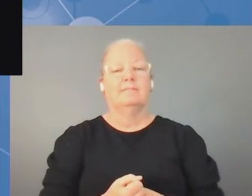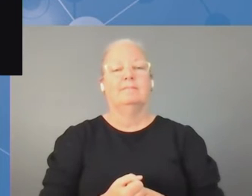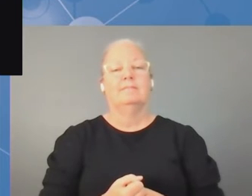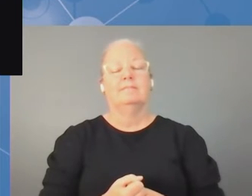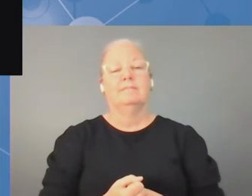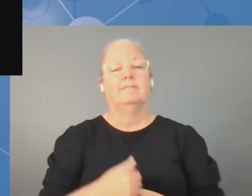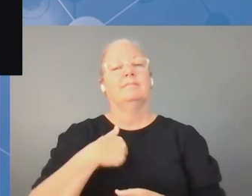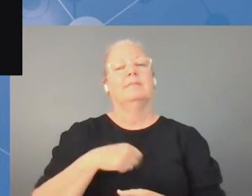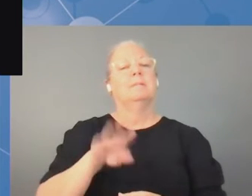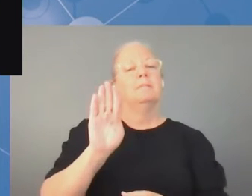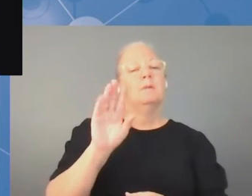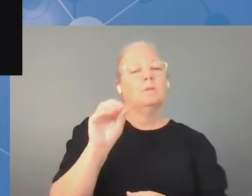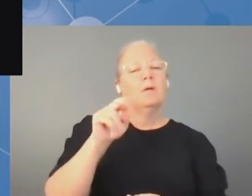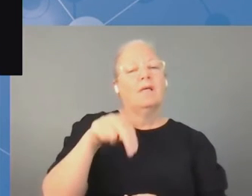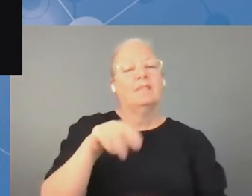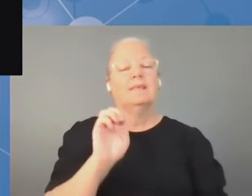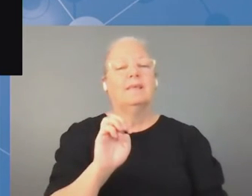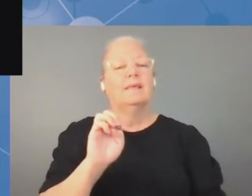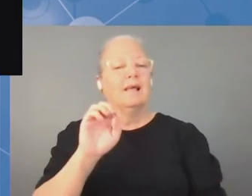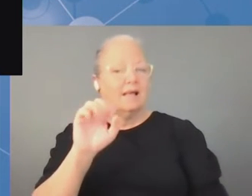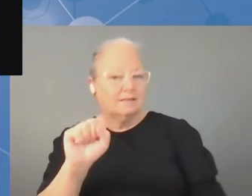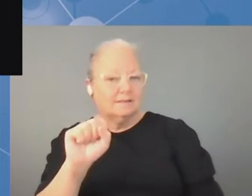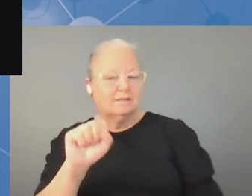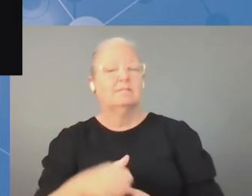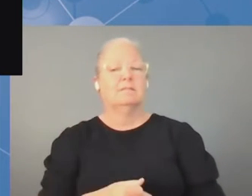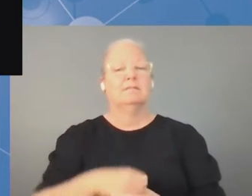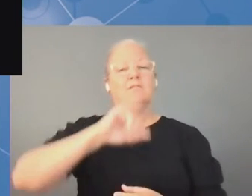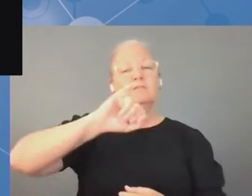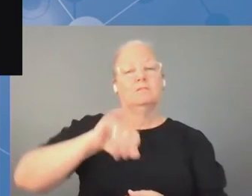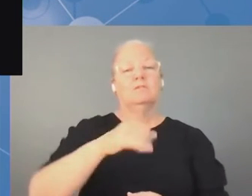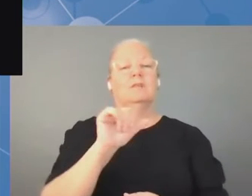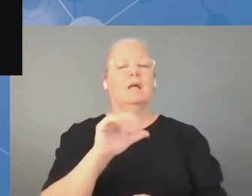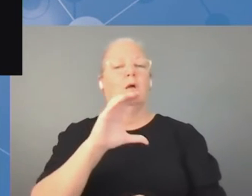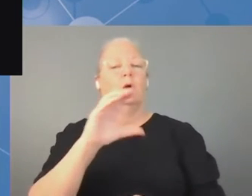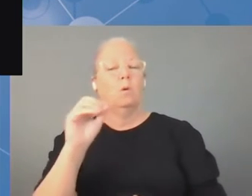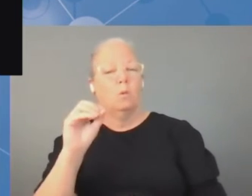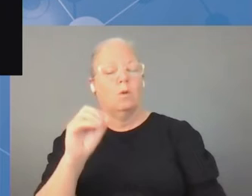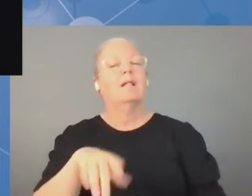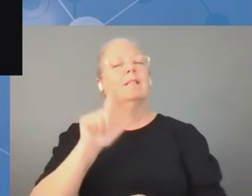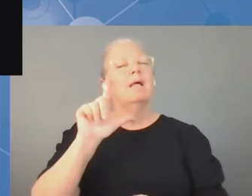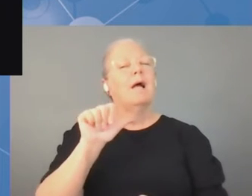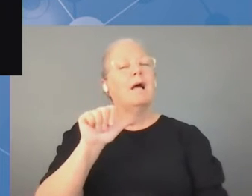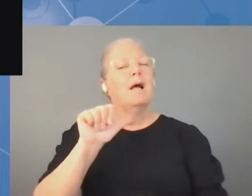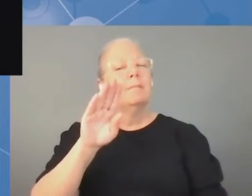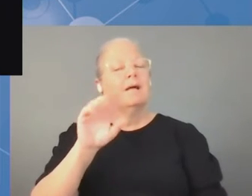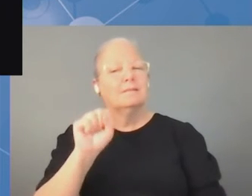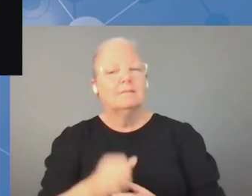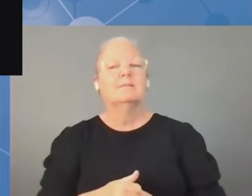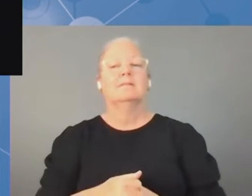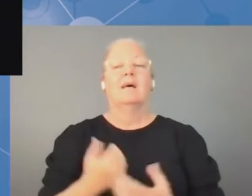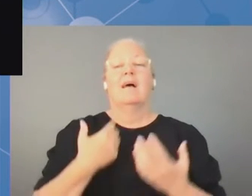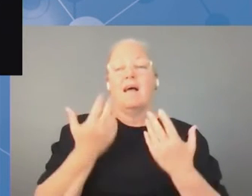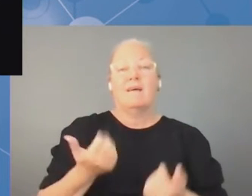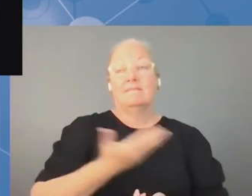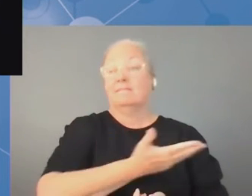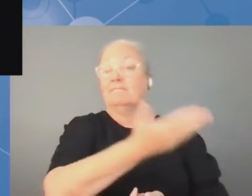Gracias. Voy a hablar en nombre de la sociedad civil. También me gustaría agradecer al Grupo Multilateral de